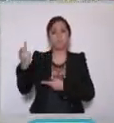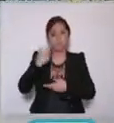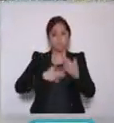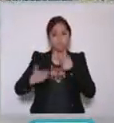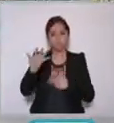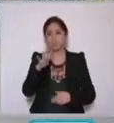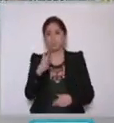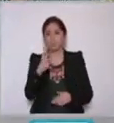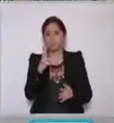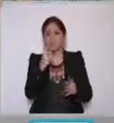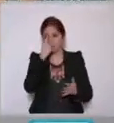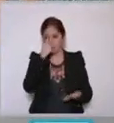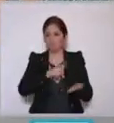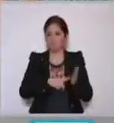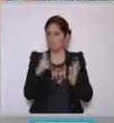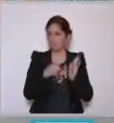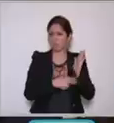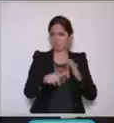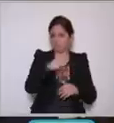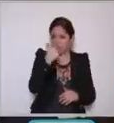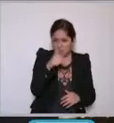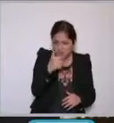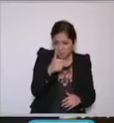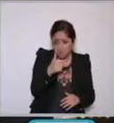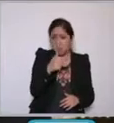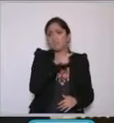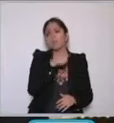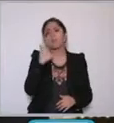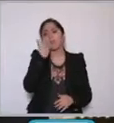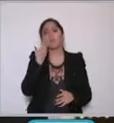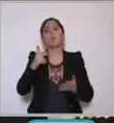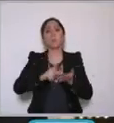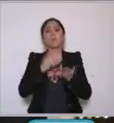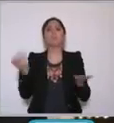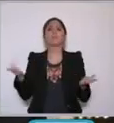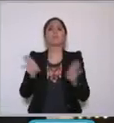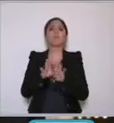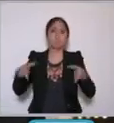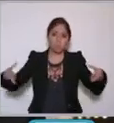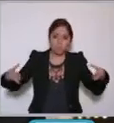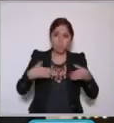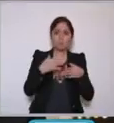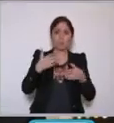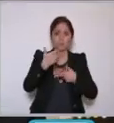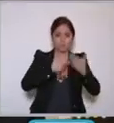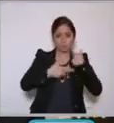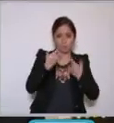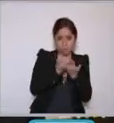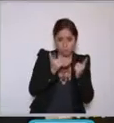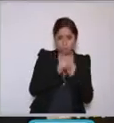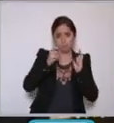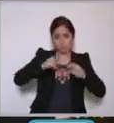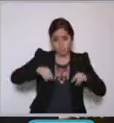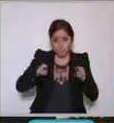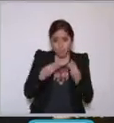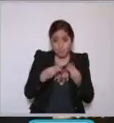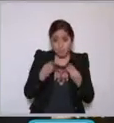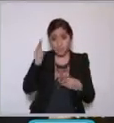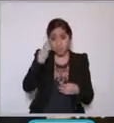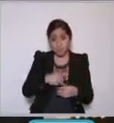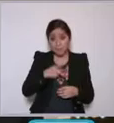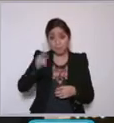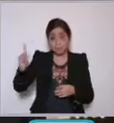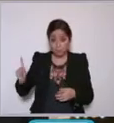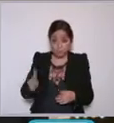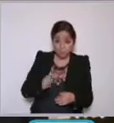que en el 2012, donde intentan otra vez reagruparse, pero cuando sale